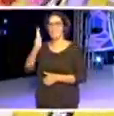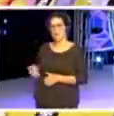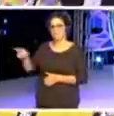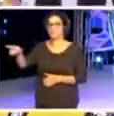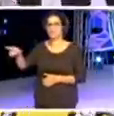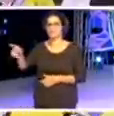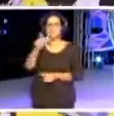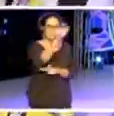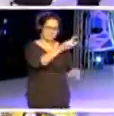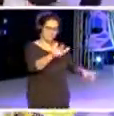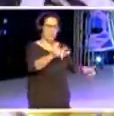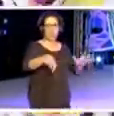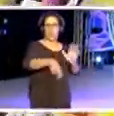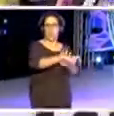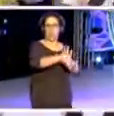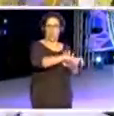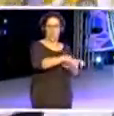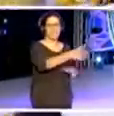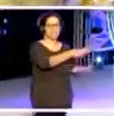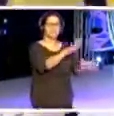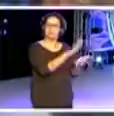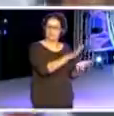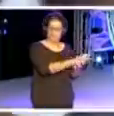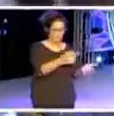Tranquilo, jugadores, yo pago esto.